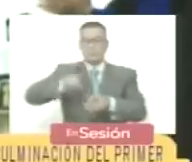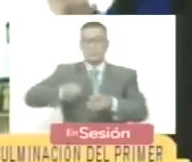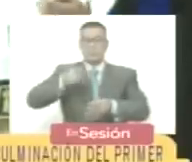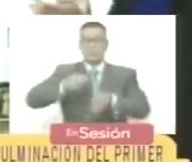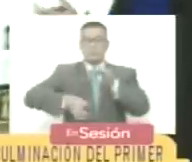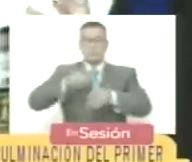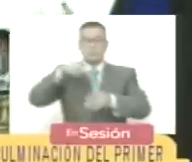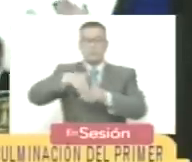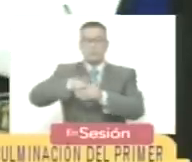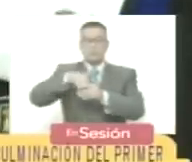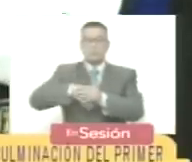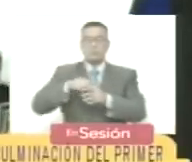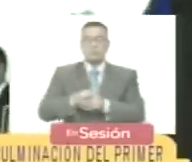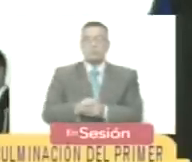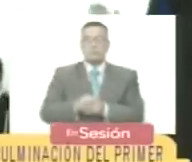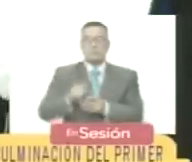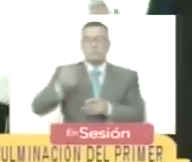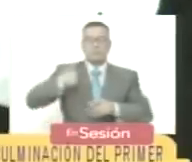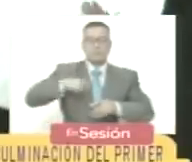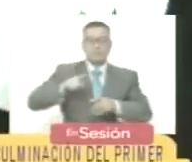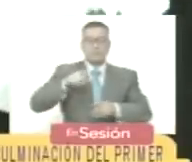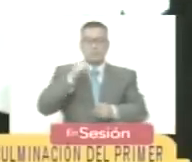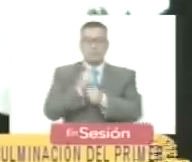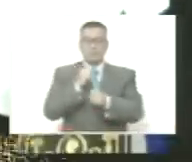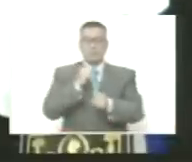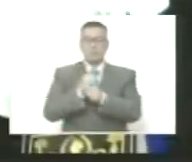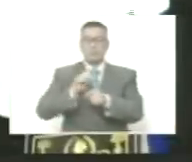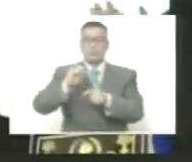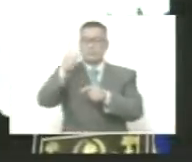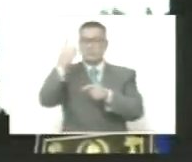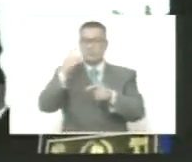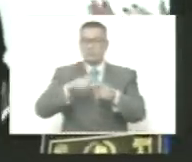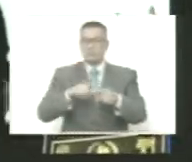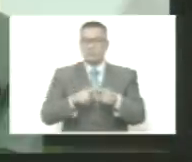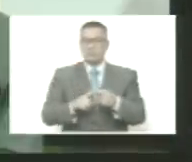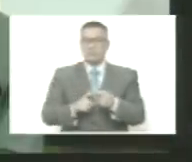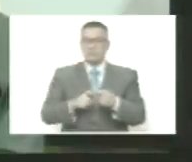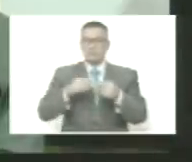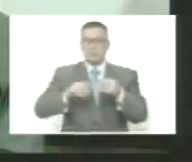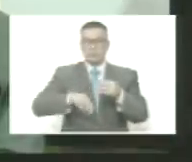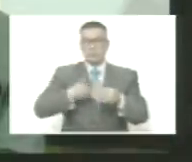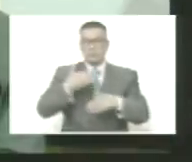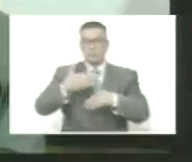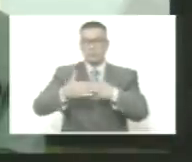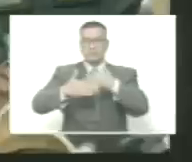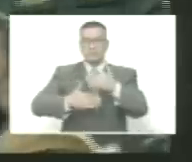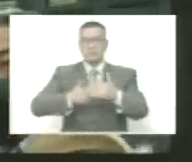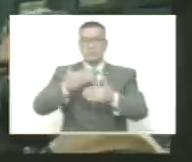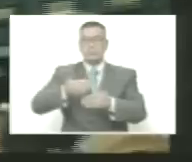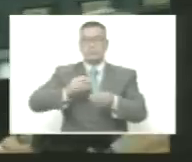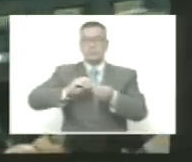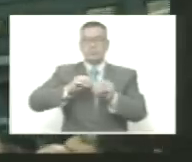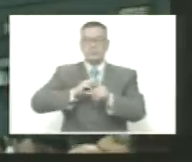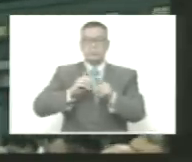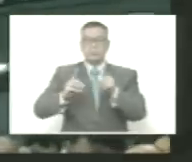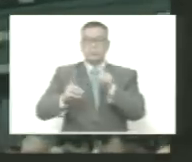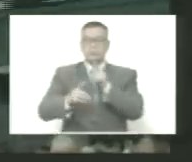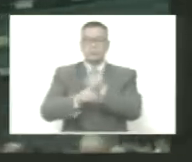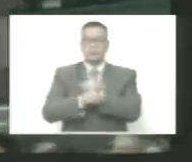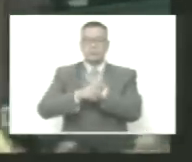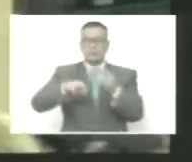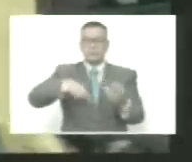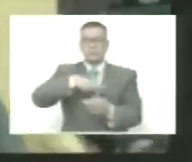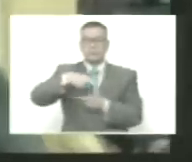Tribunal Supremo de Justicia, que tienen la función primordial de avanzar en la reforma y en la